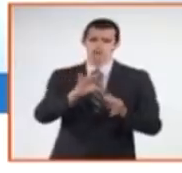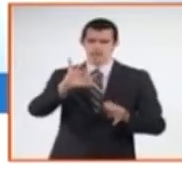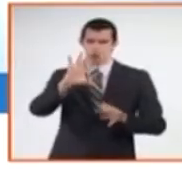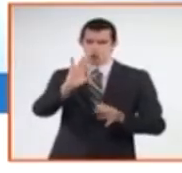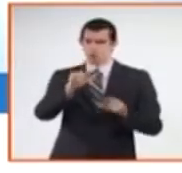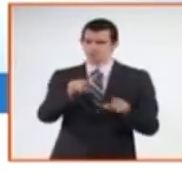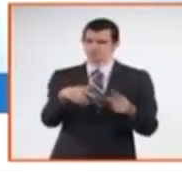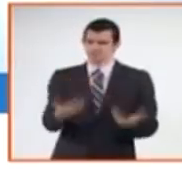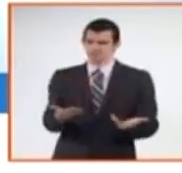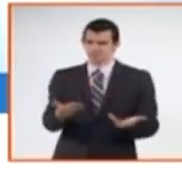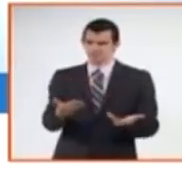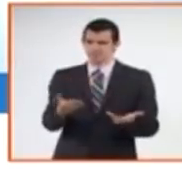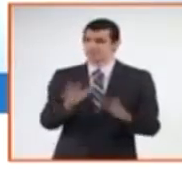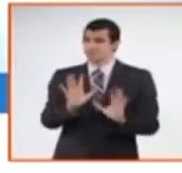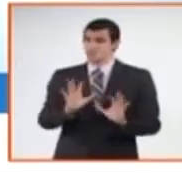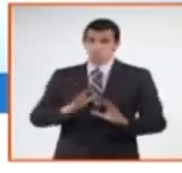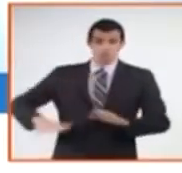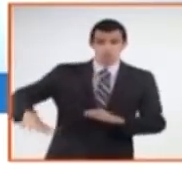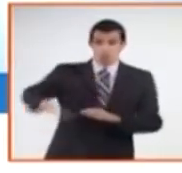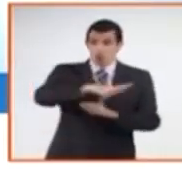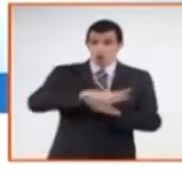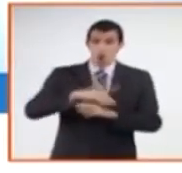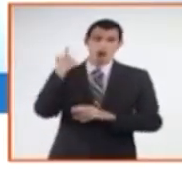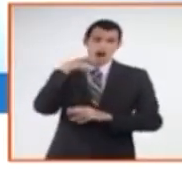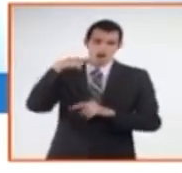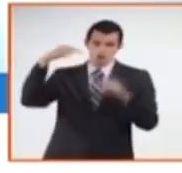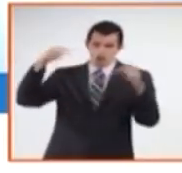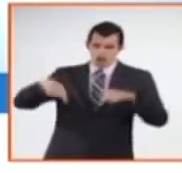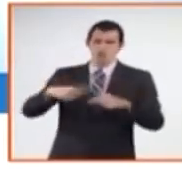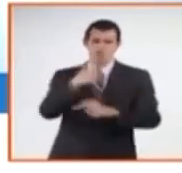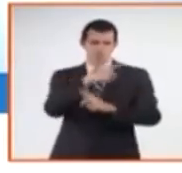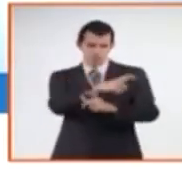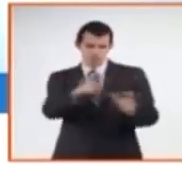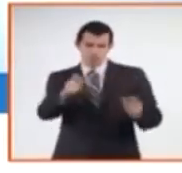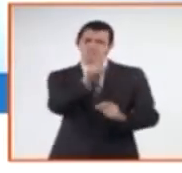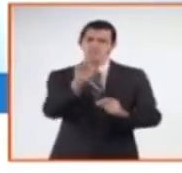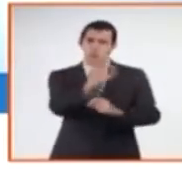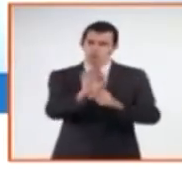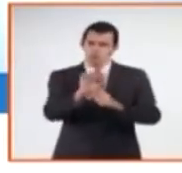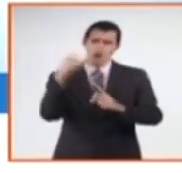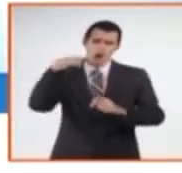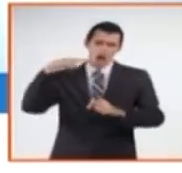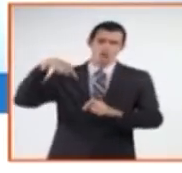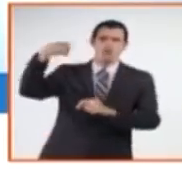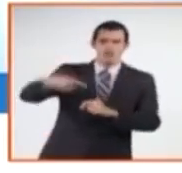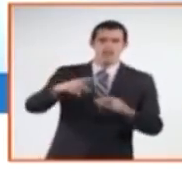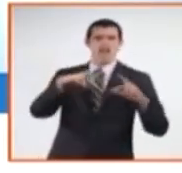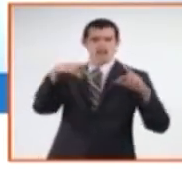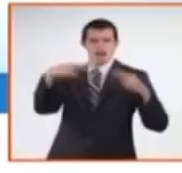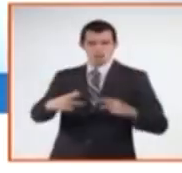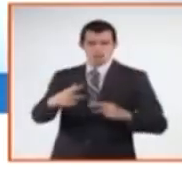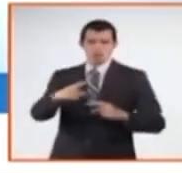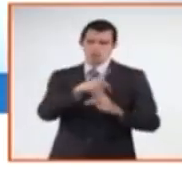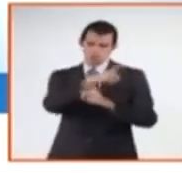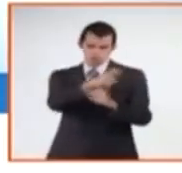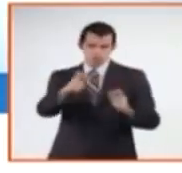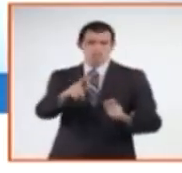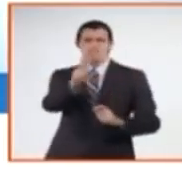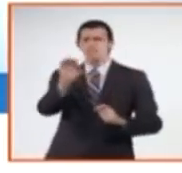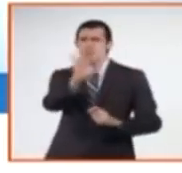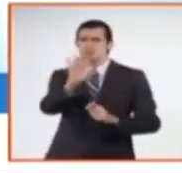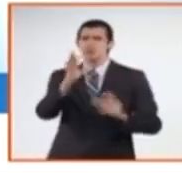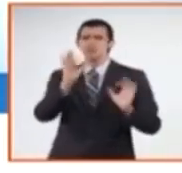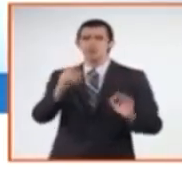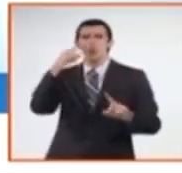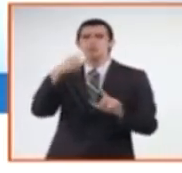que pueden tener la vacuna tratando justamente de cerrar inmunológicamente los espacios que fuera